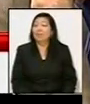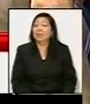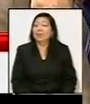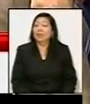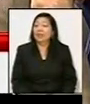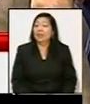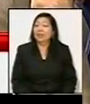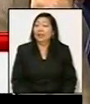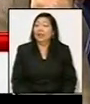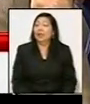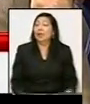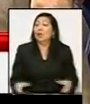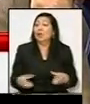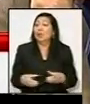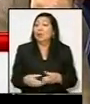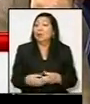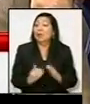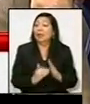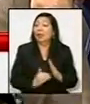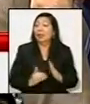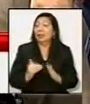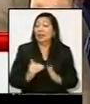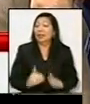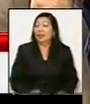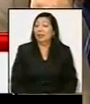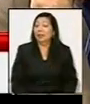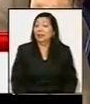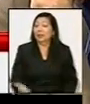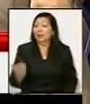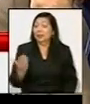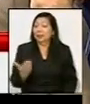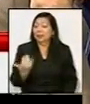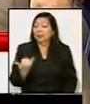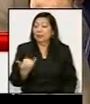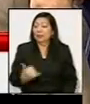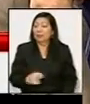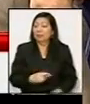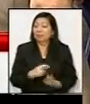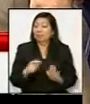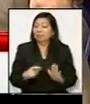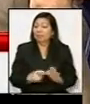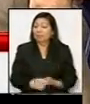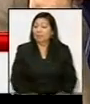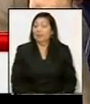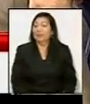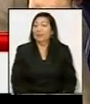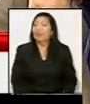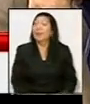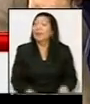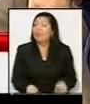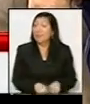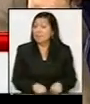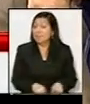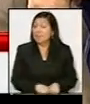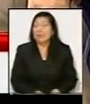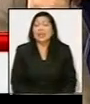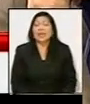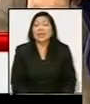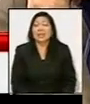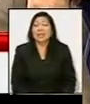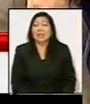hizo la comisión de altísimo nivel que nos ha alcanzado este este proyecto y también presidenta